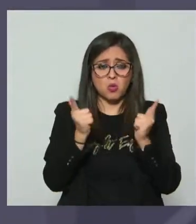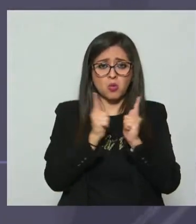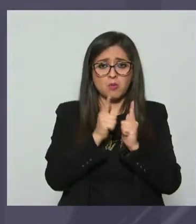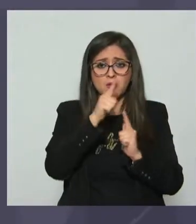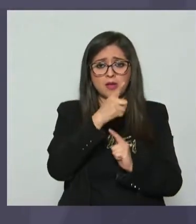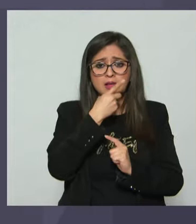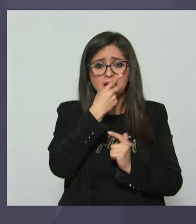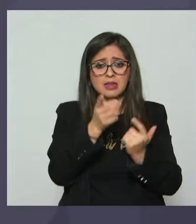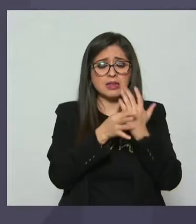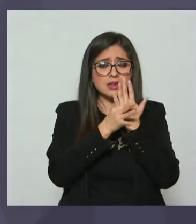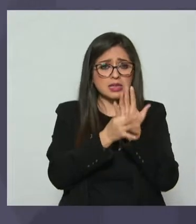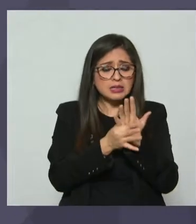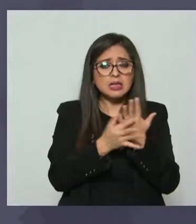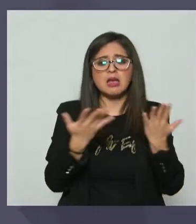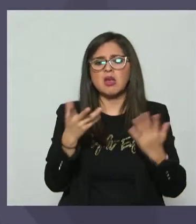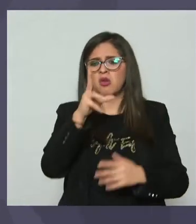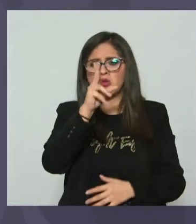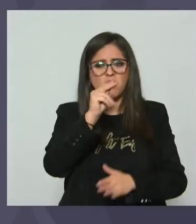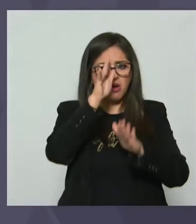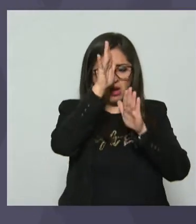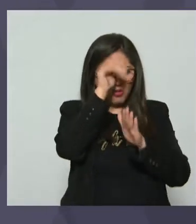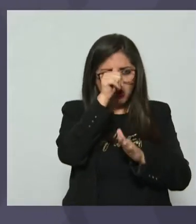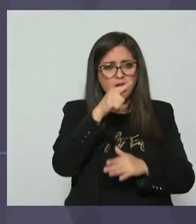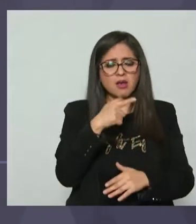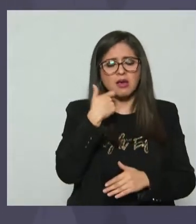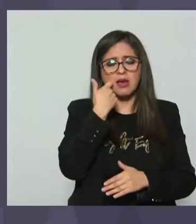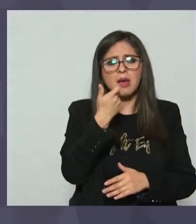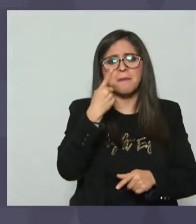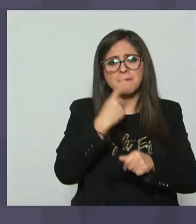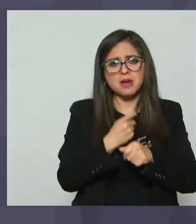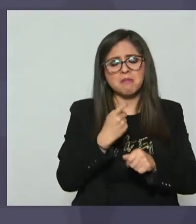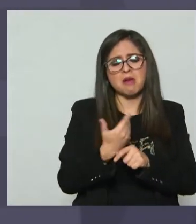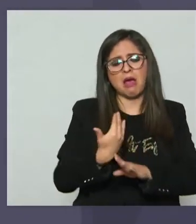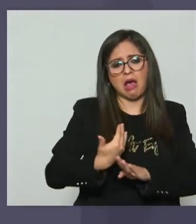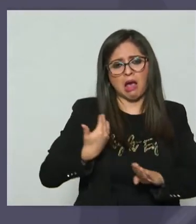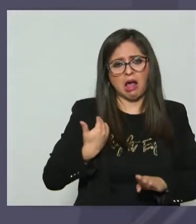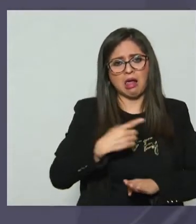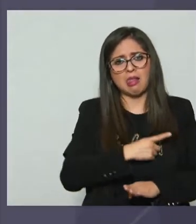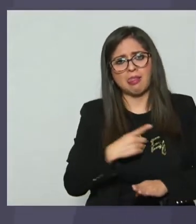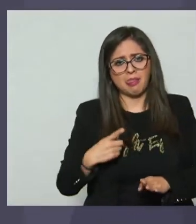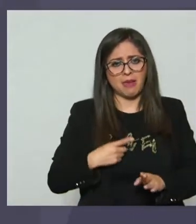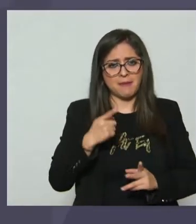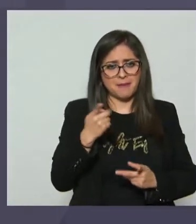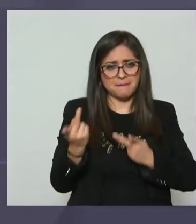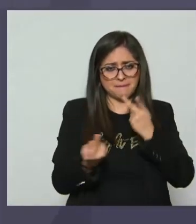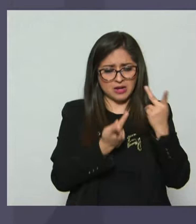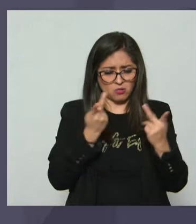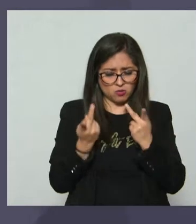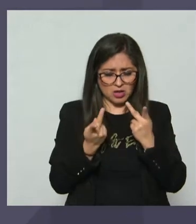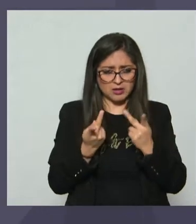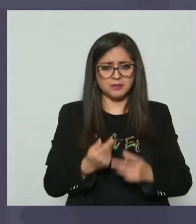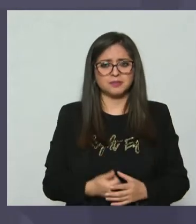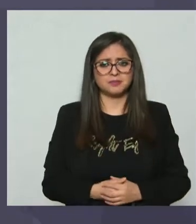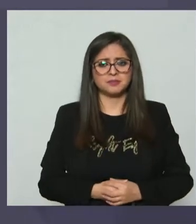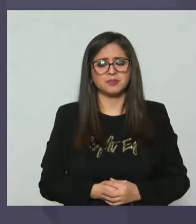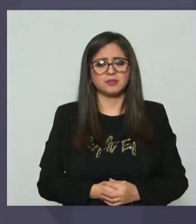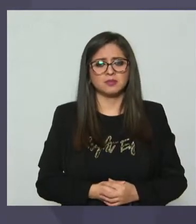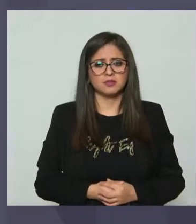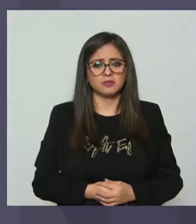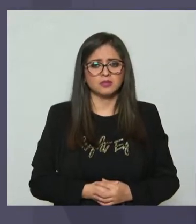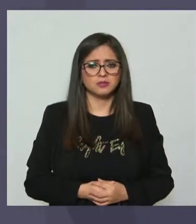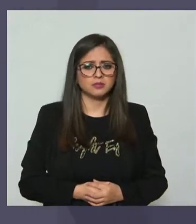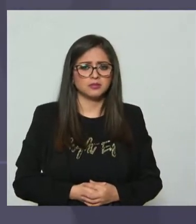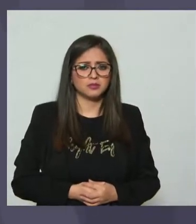que ha estado empezando a protestar y a pedir que se les consulte. Hubo una consulta que pues se mira, hizo. Justamente en la